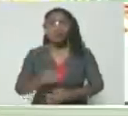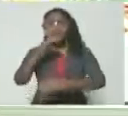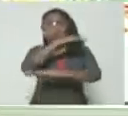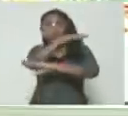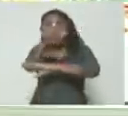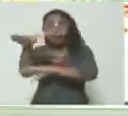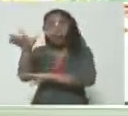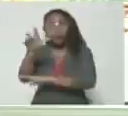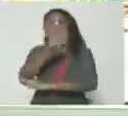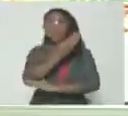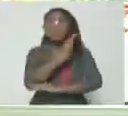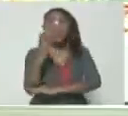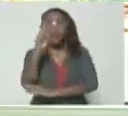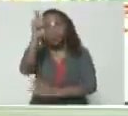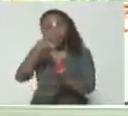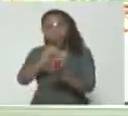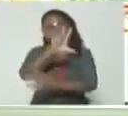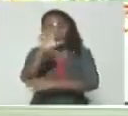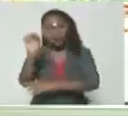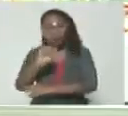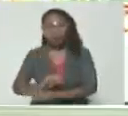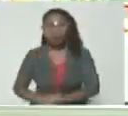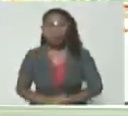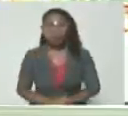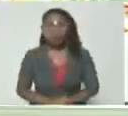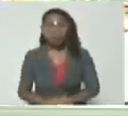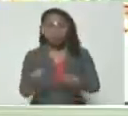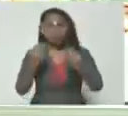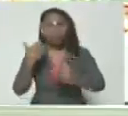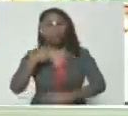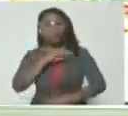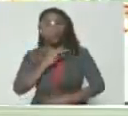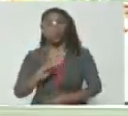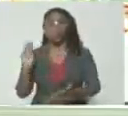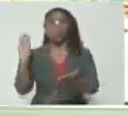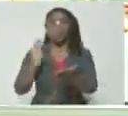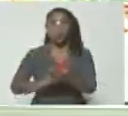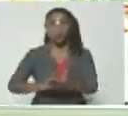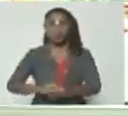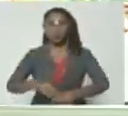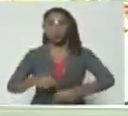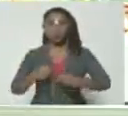Horizonte Bicentenario 2030. Para nosotros posicionar,